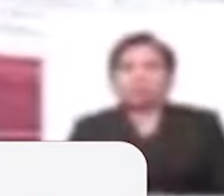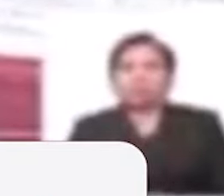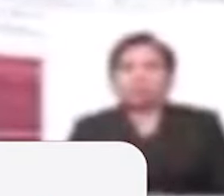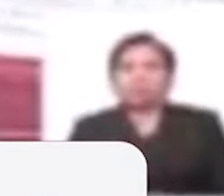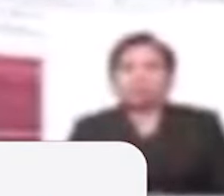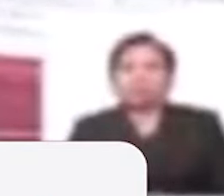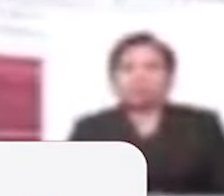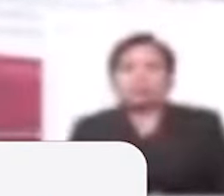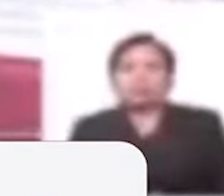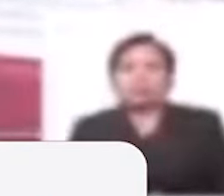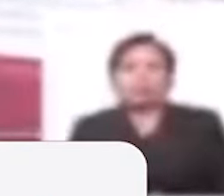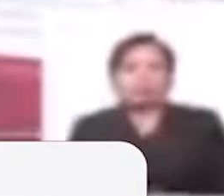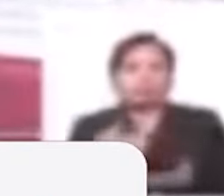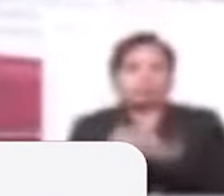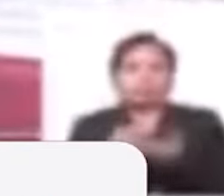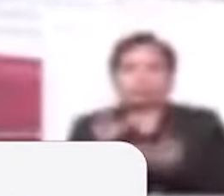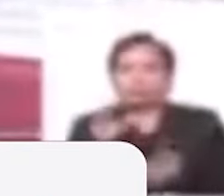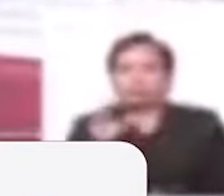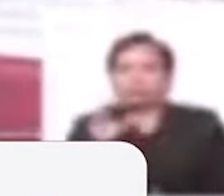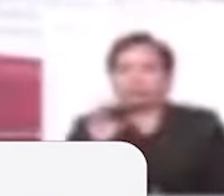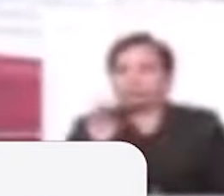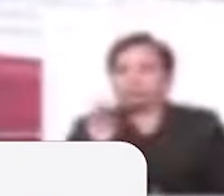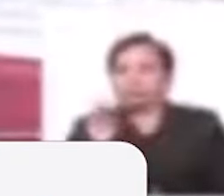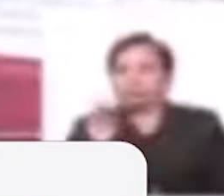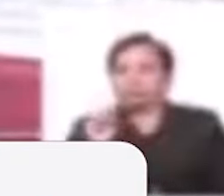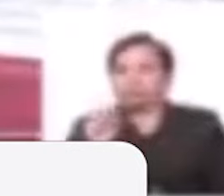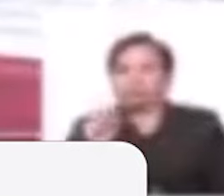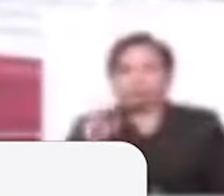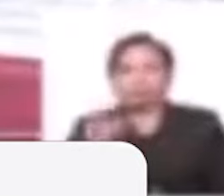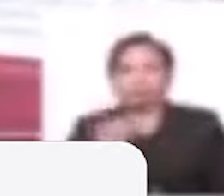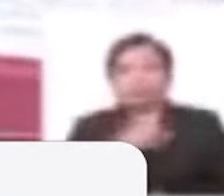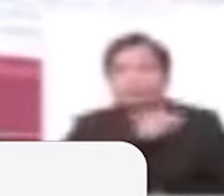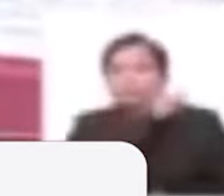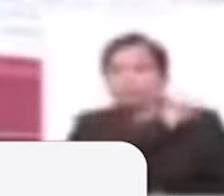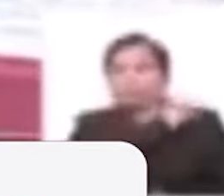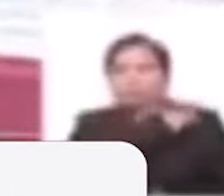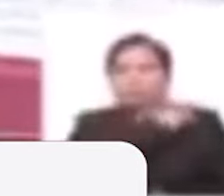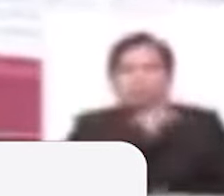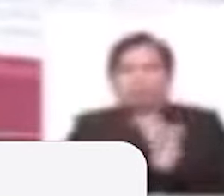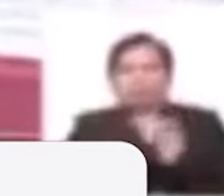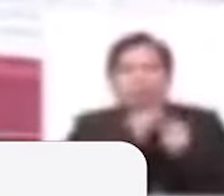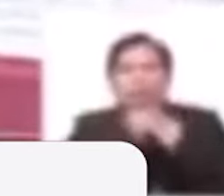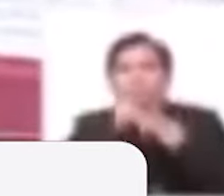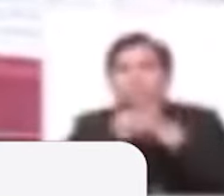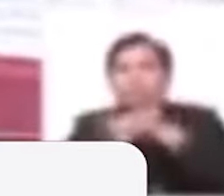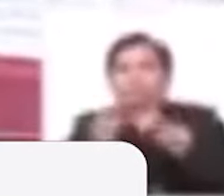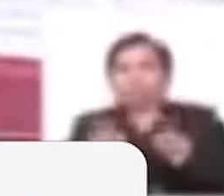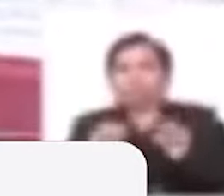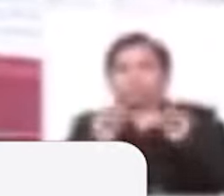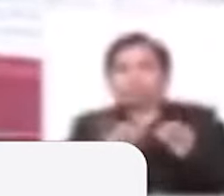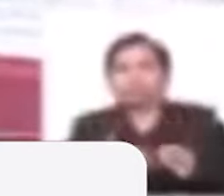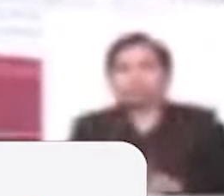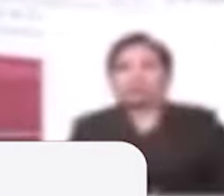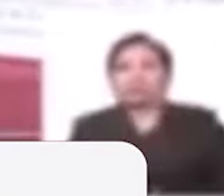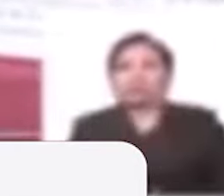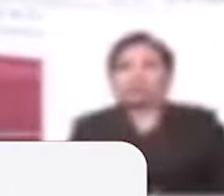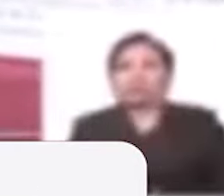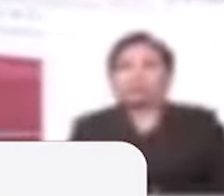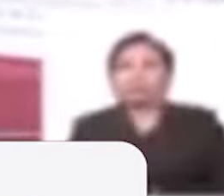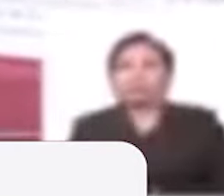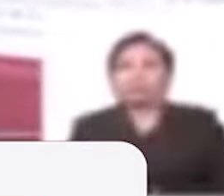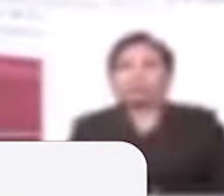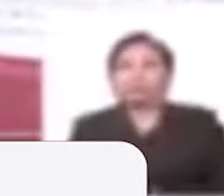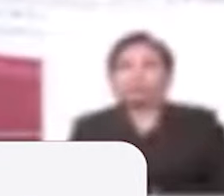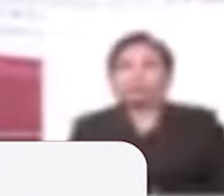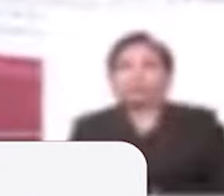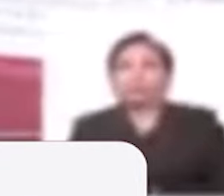Esta forma de cesar un comandante general, a cualquiera usted le cambia el nombre y se la pone. Y